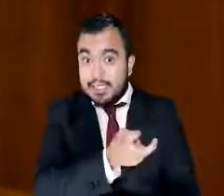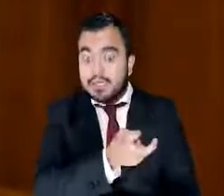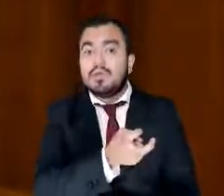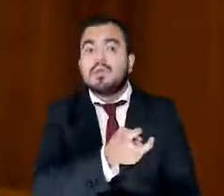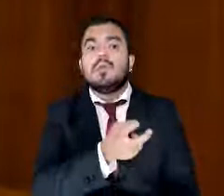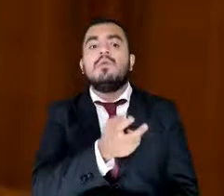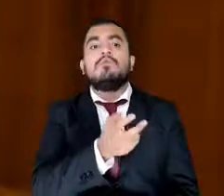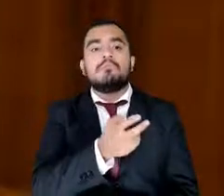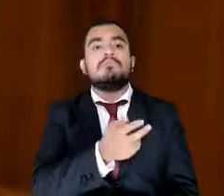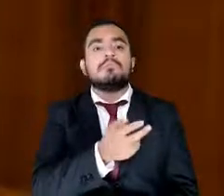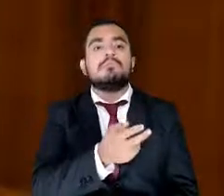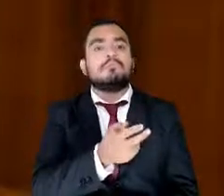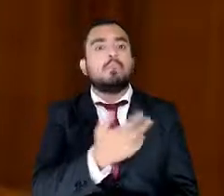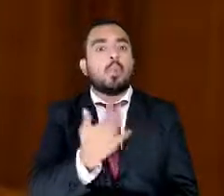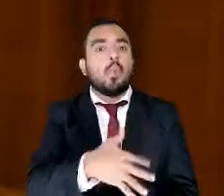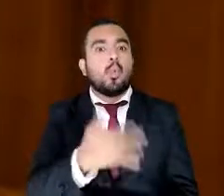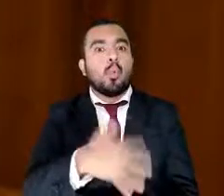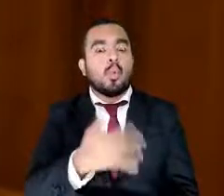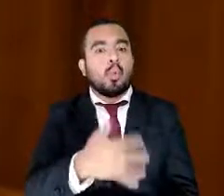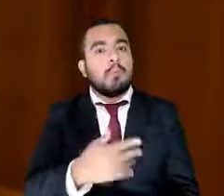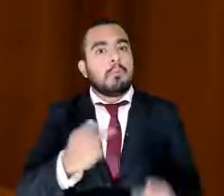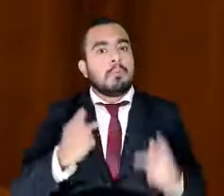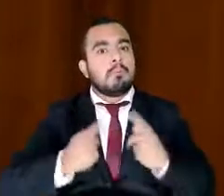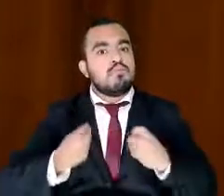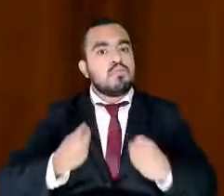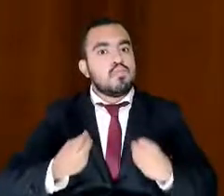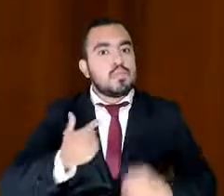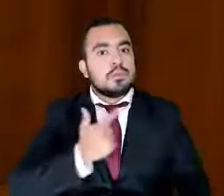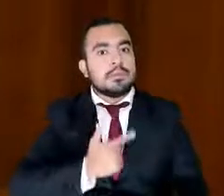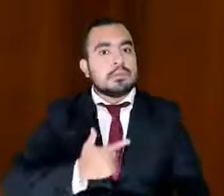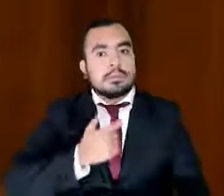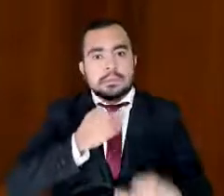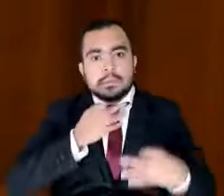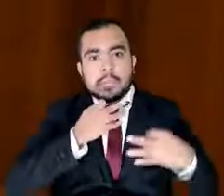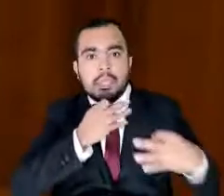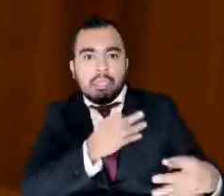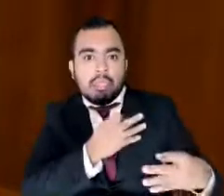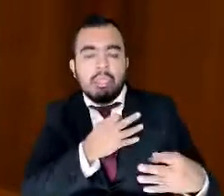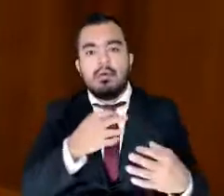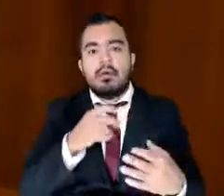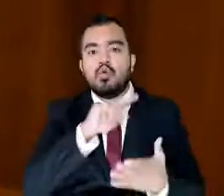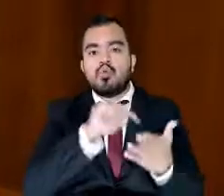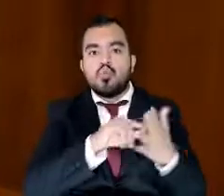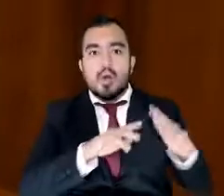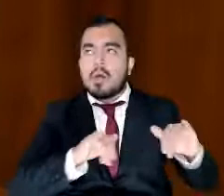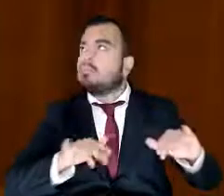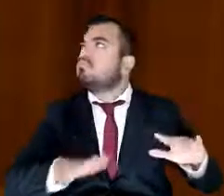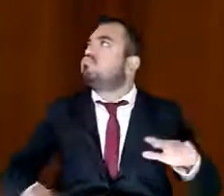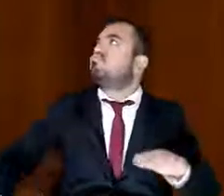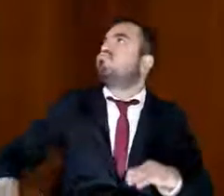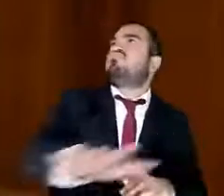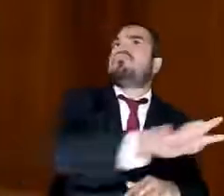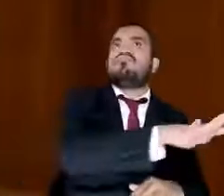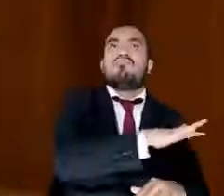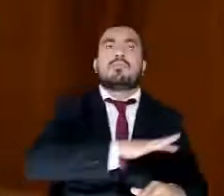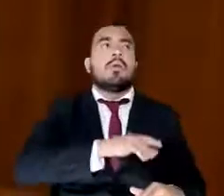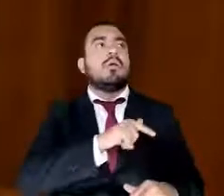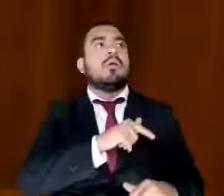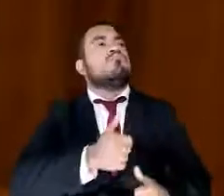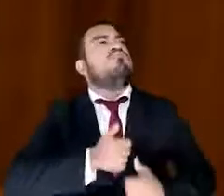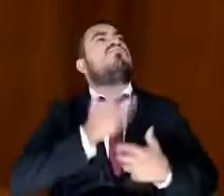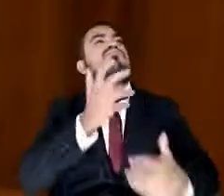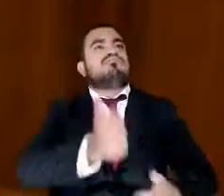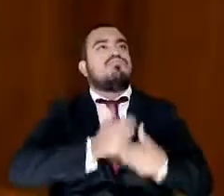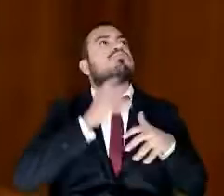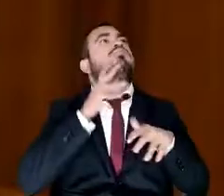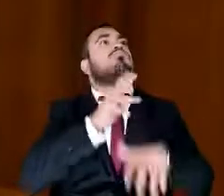que llama poderosamente la atención por la ubicación, por el tipo de expresiones sociales que ahí se